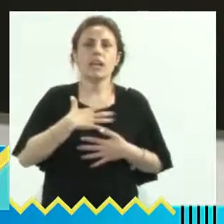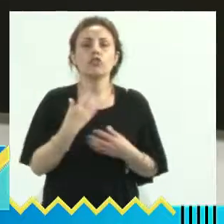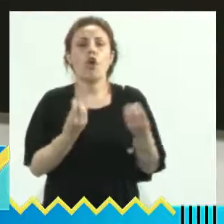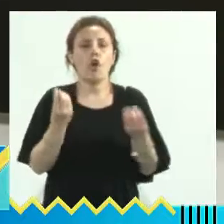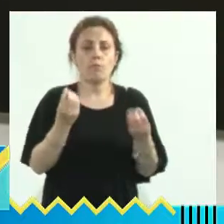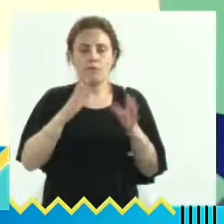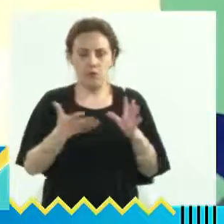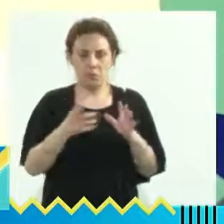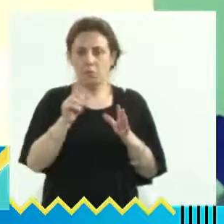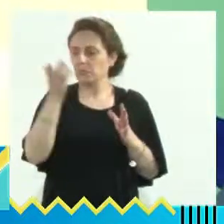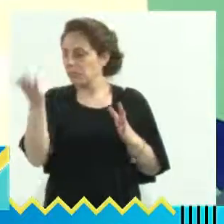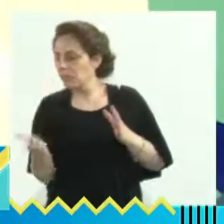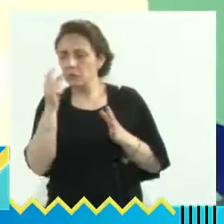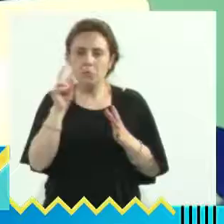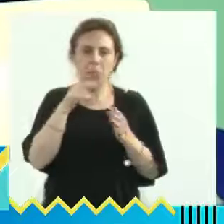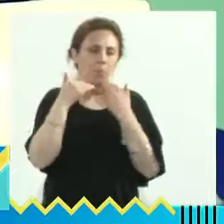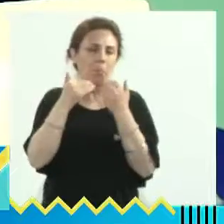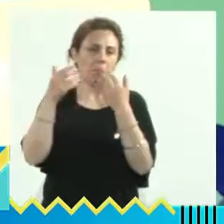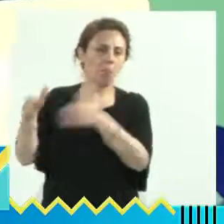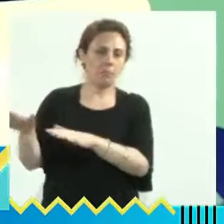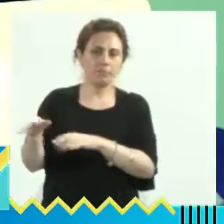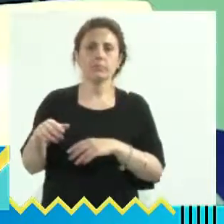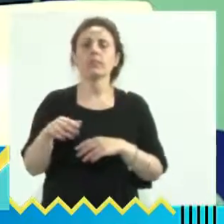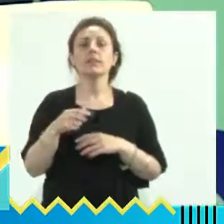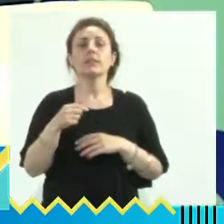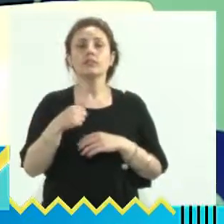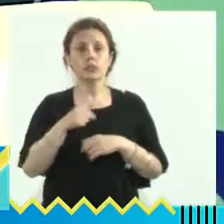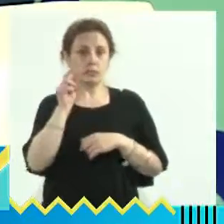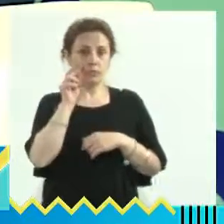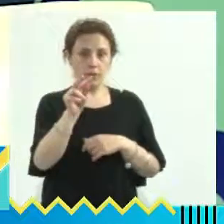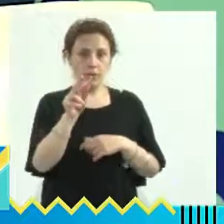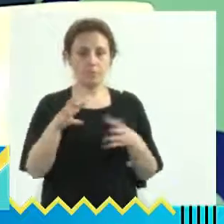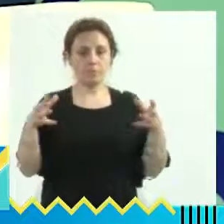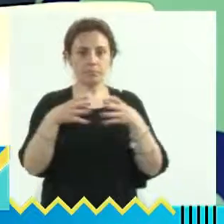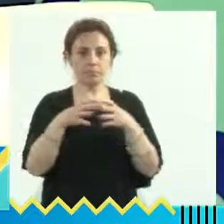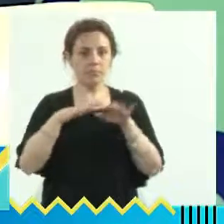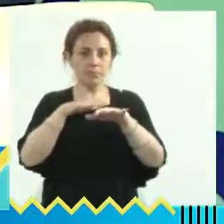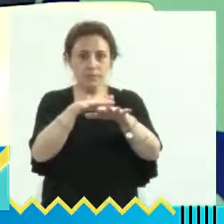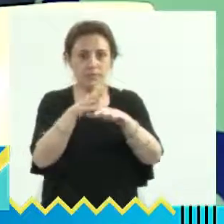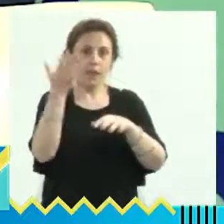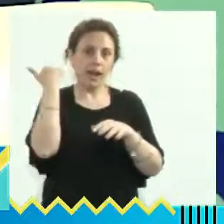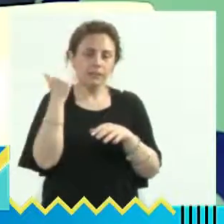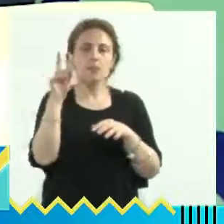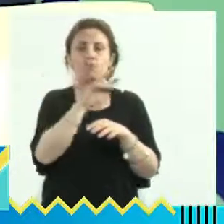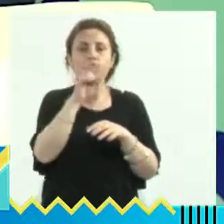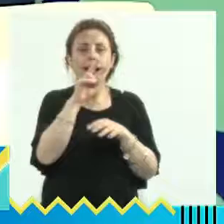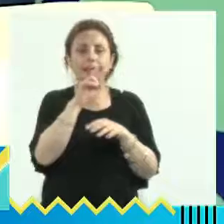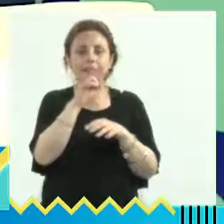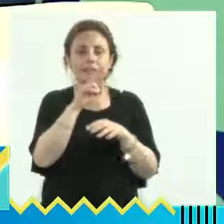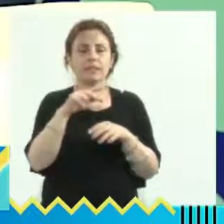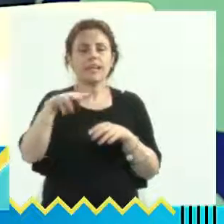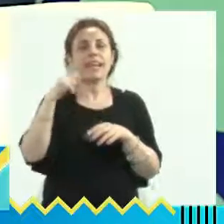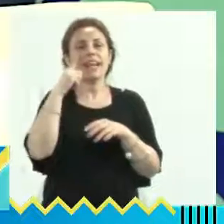Yo veo este movimiento de Ni Una Menos, que empezó con una cuadra de mujeres, este año